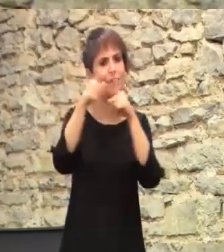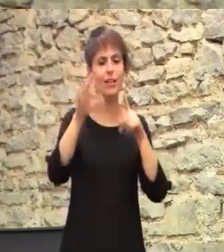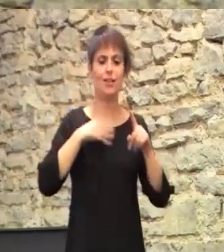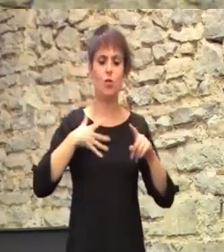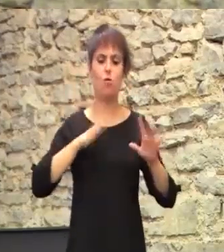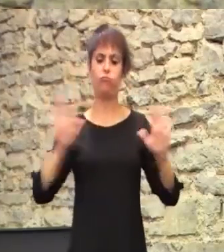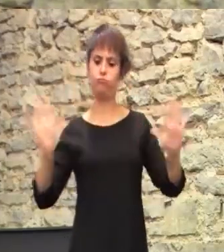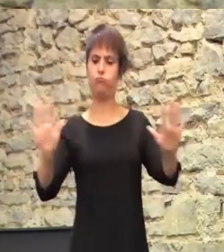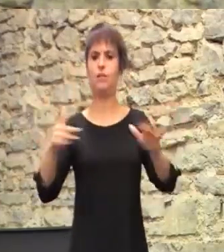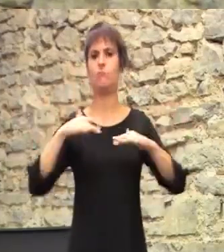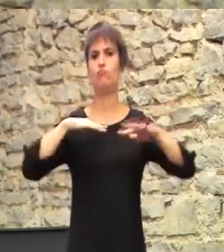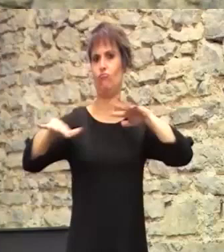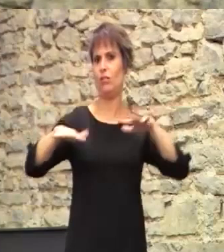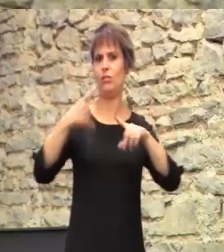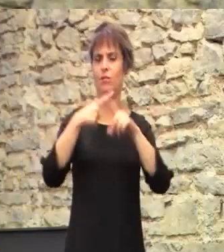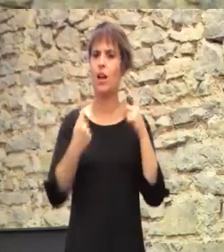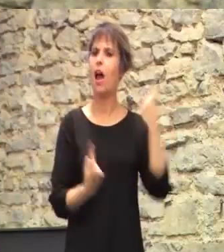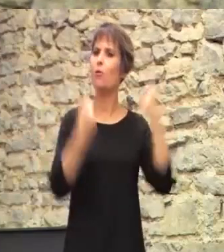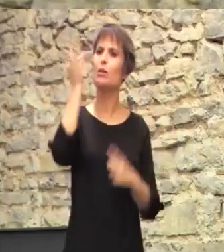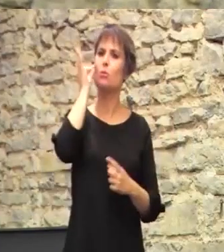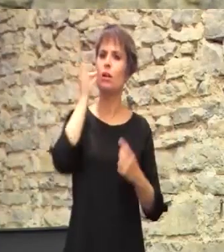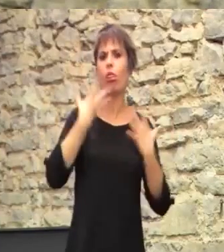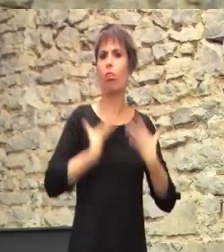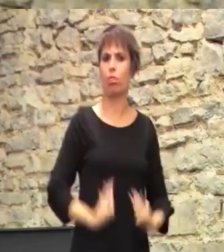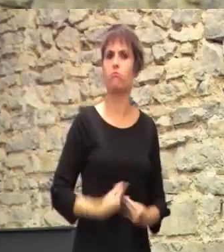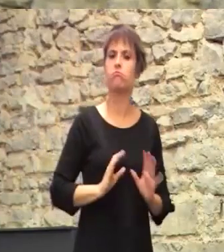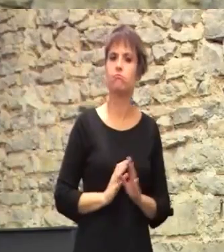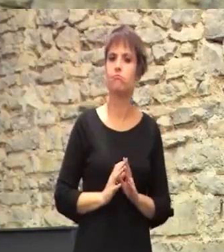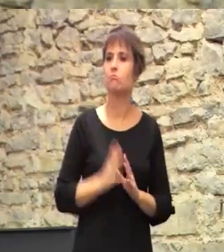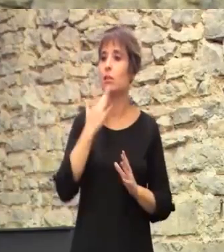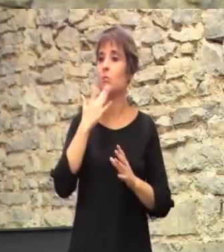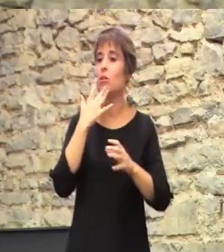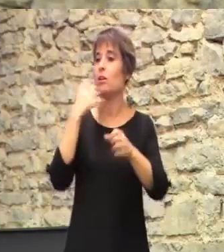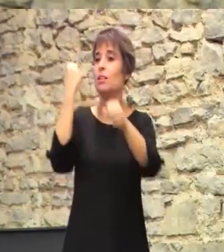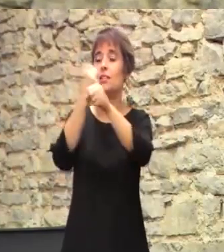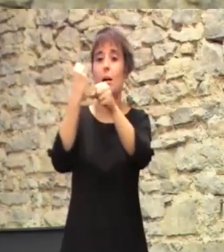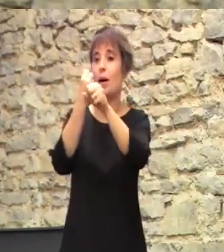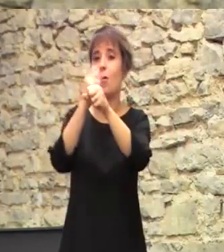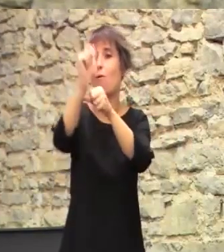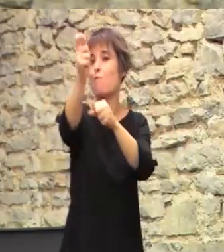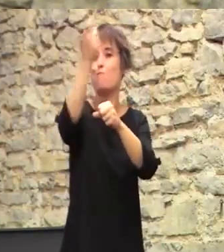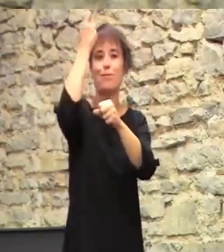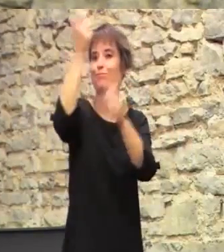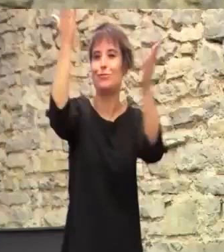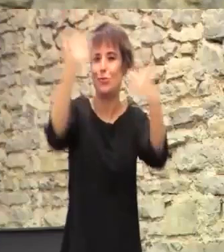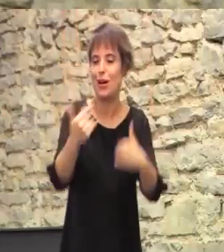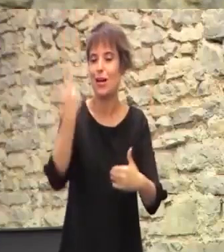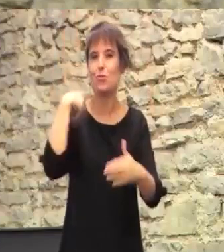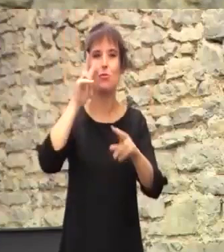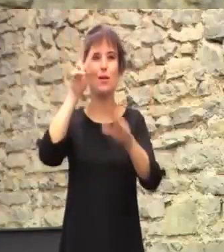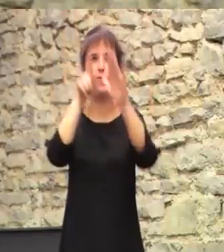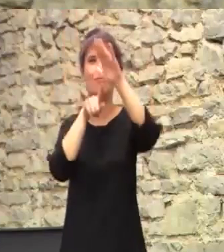reacciones a todo esto algunas mujeres están como desilusionadas el mercado laboral no era la panacea no siento que me